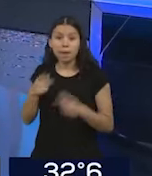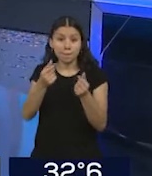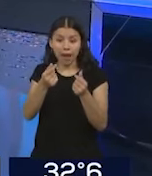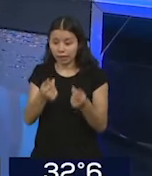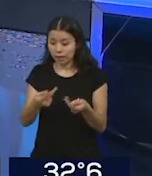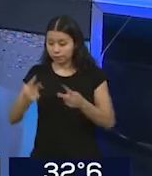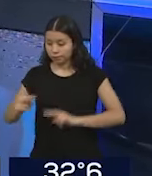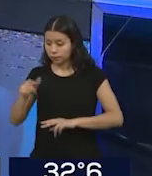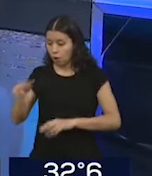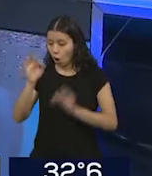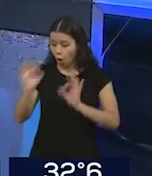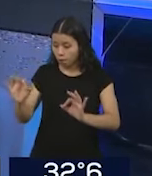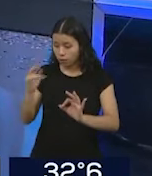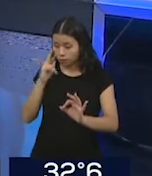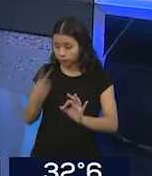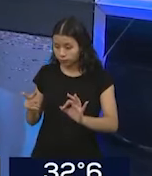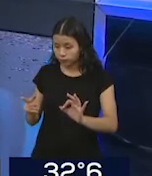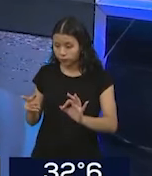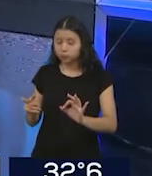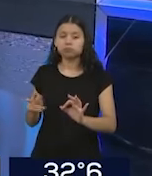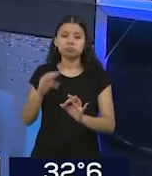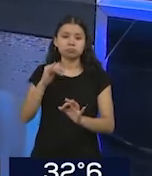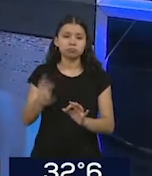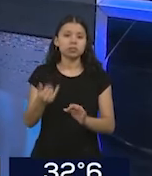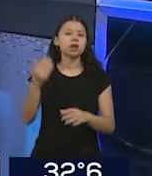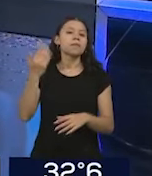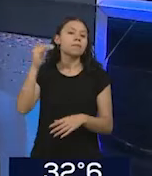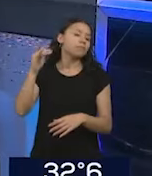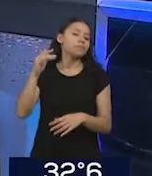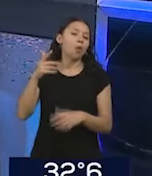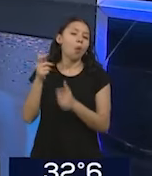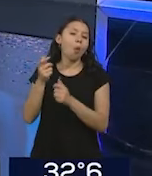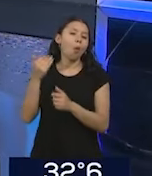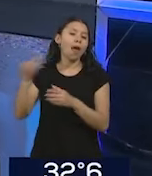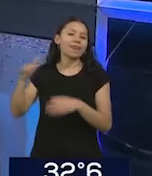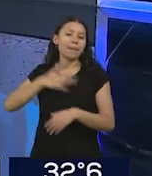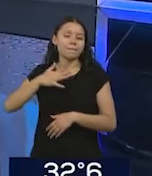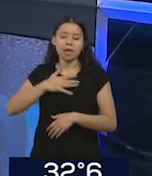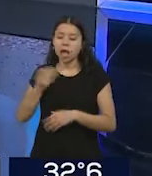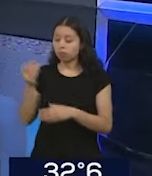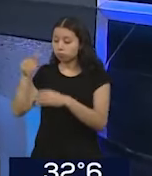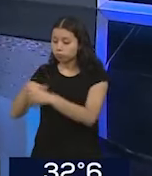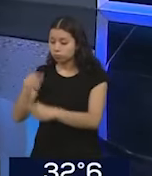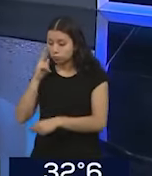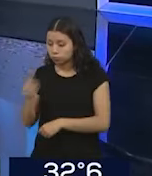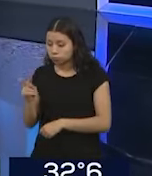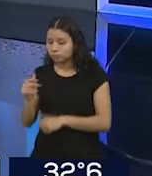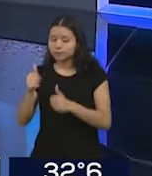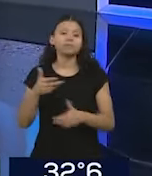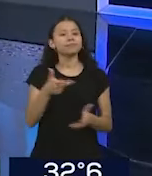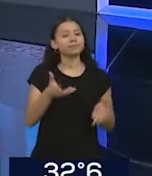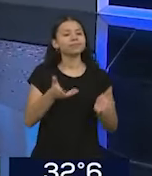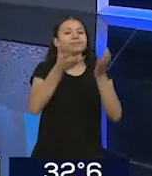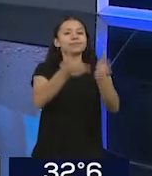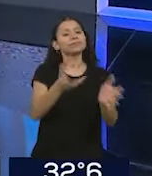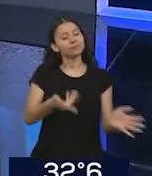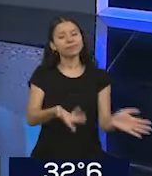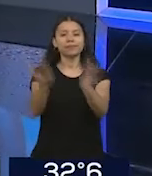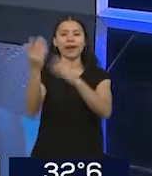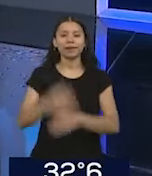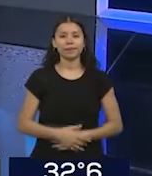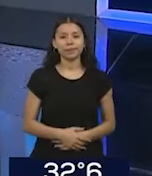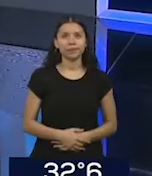te muevas hasta que vea la transferencia ya incorporada a mi, exactamente, cuenta. Exactamente, y no entregues el producto, es la más importante de todas. Lo que acabas de mencionar, cómo, exacto, se puede verificar